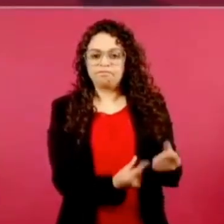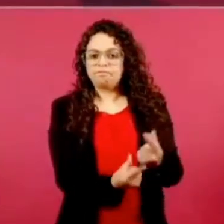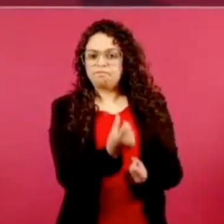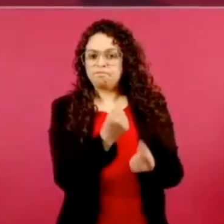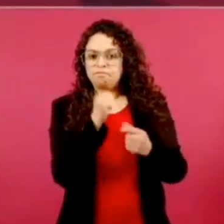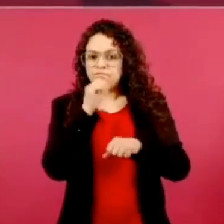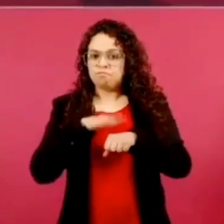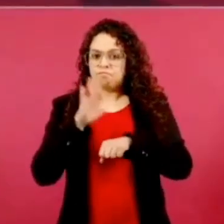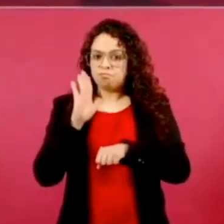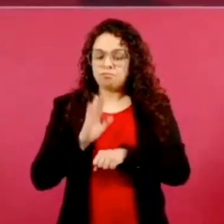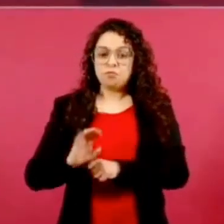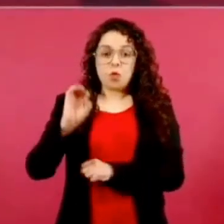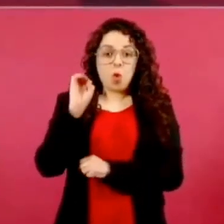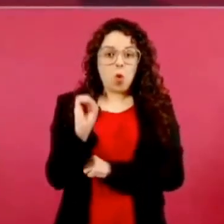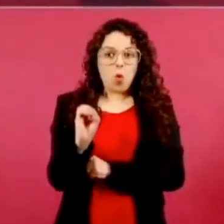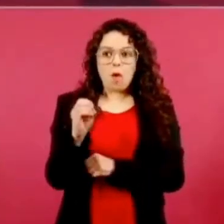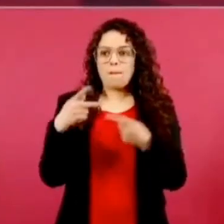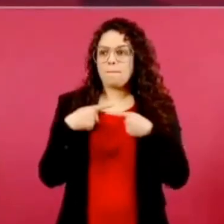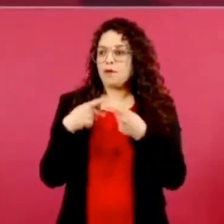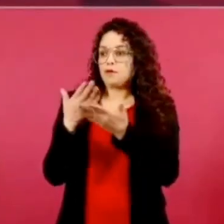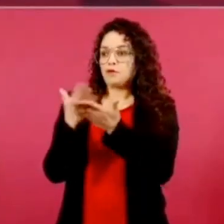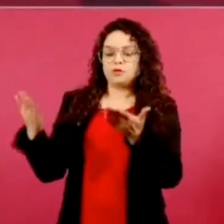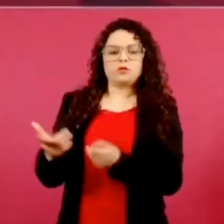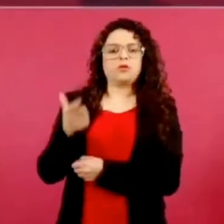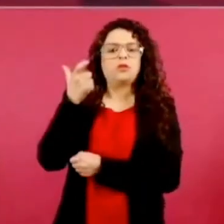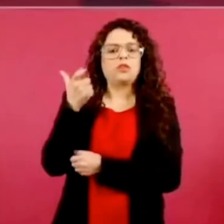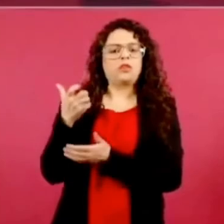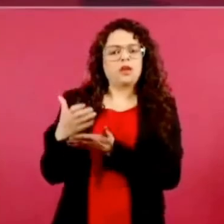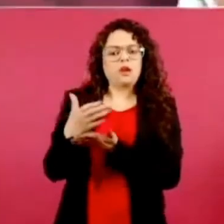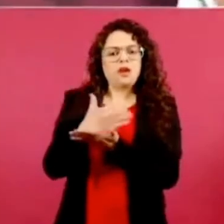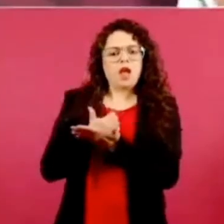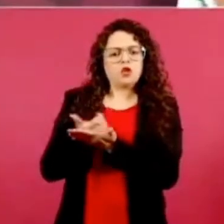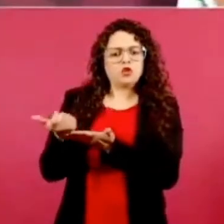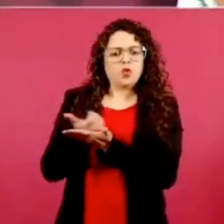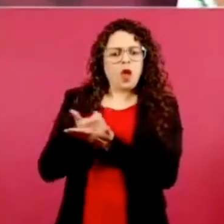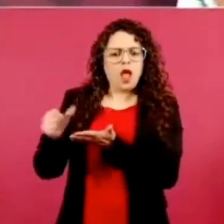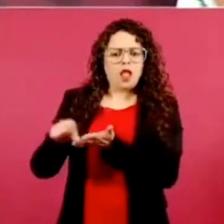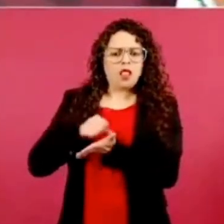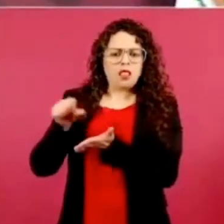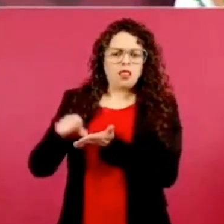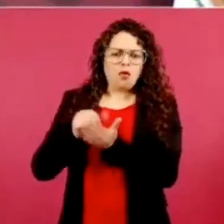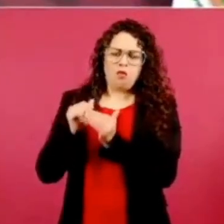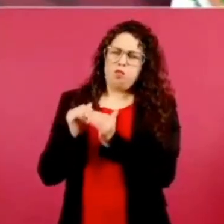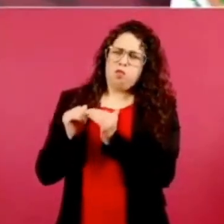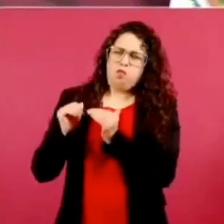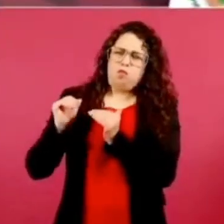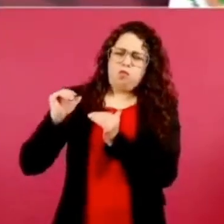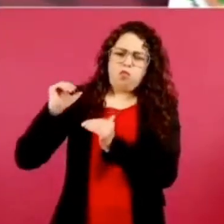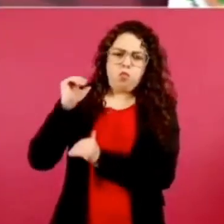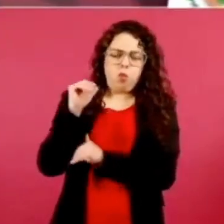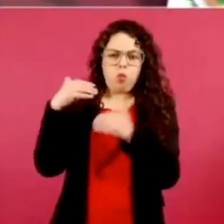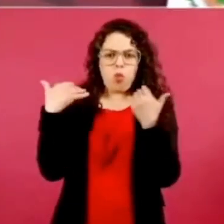sueldos elevadísimos, los lujos en el gobierno.